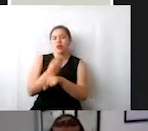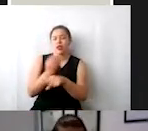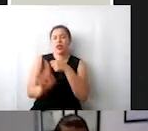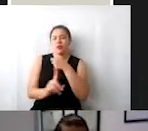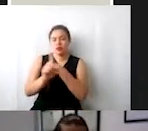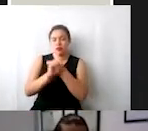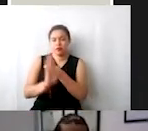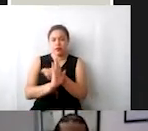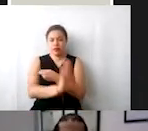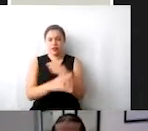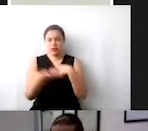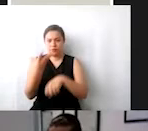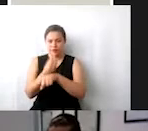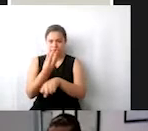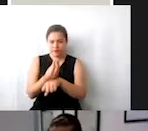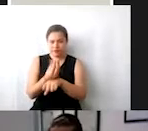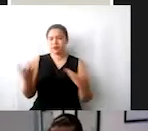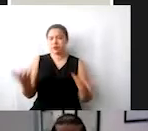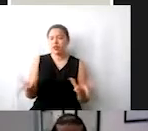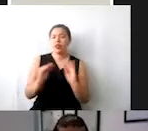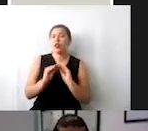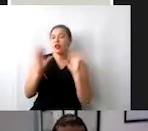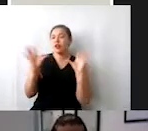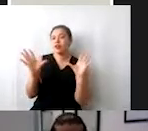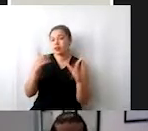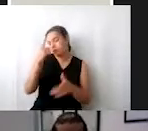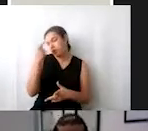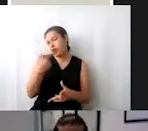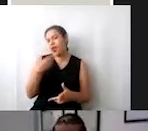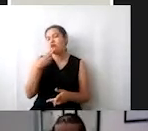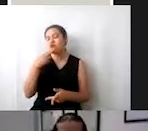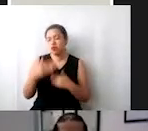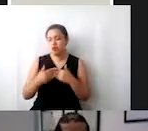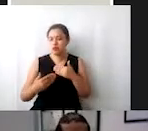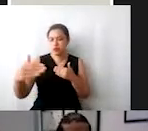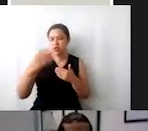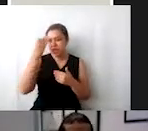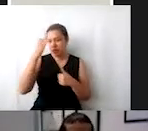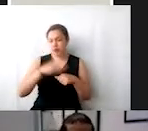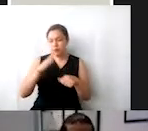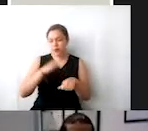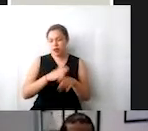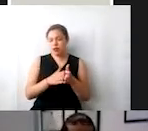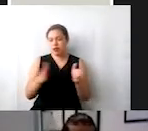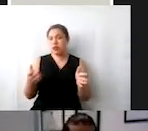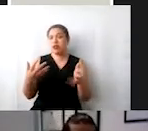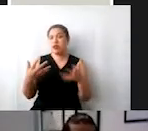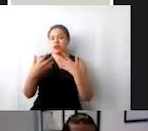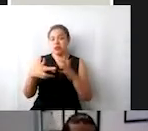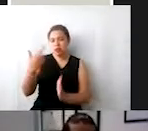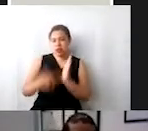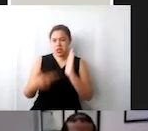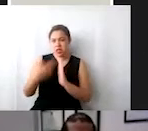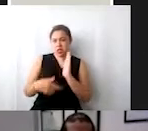que obviamente, tengan más vida útil y demás. Los llevo a un taller mecánico, me prestan